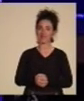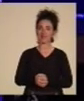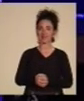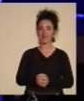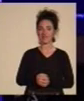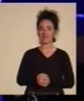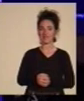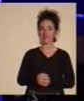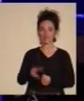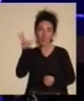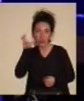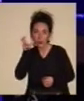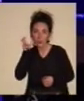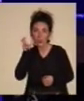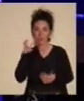Yo lo escuchen.